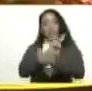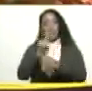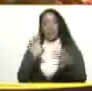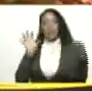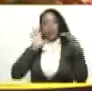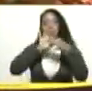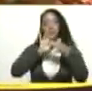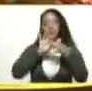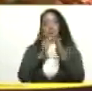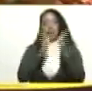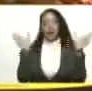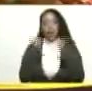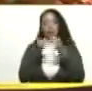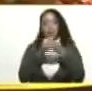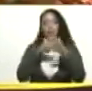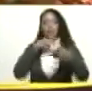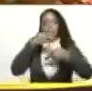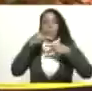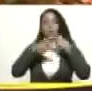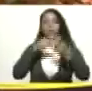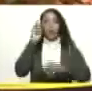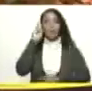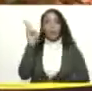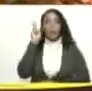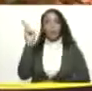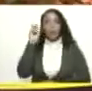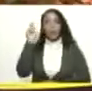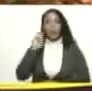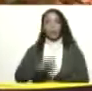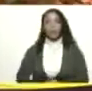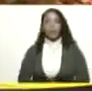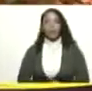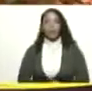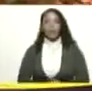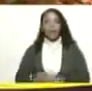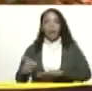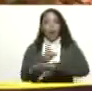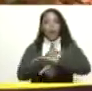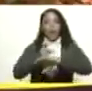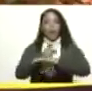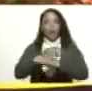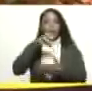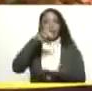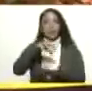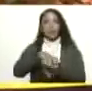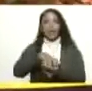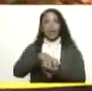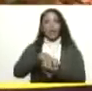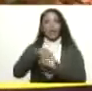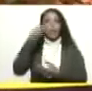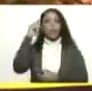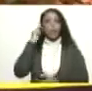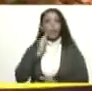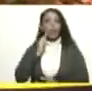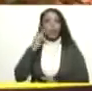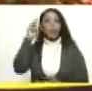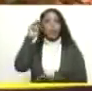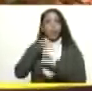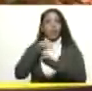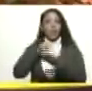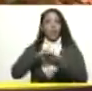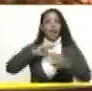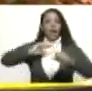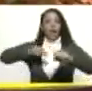Polo Patriótico Simón Bolívar, bueno, y gobernador del Estado Bolivariano de Miranda,